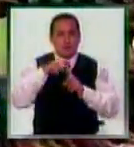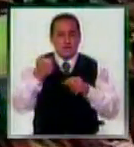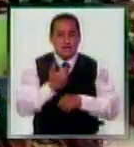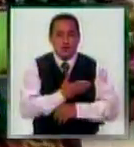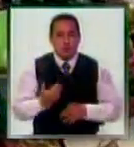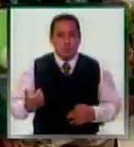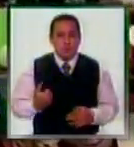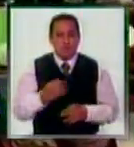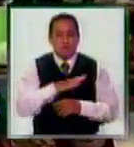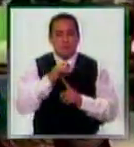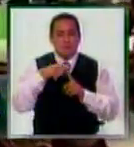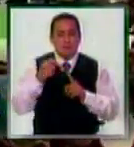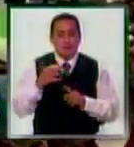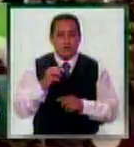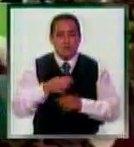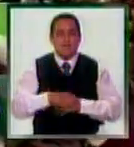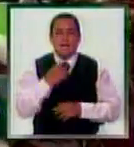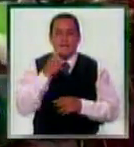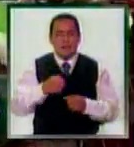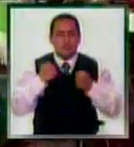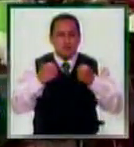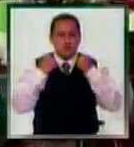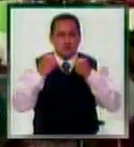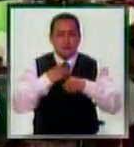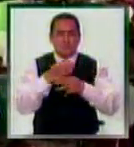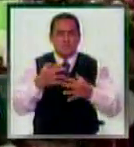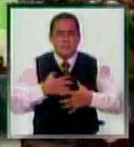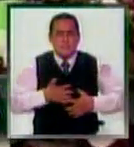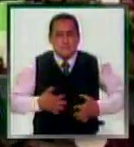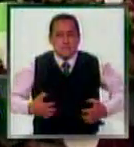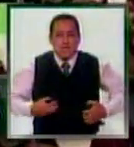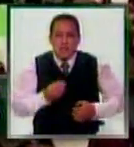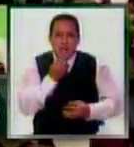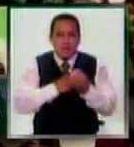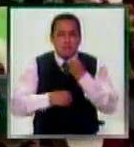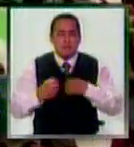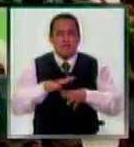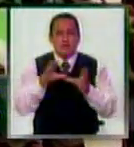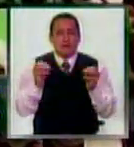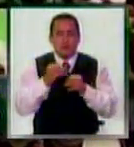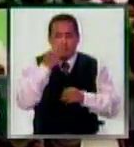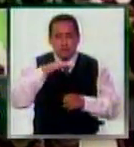gobierno, el presidente de la República es luchar contra la desnutrición infantil que aquí en